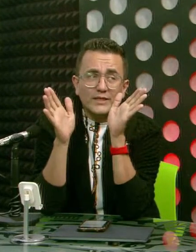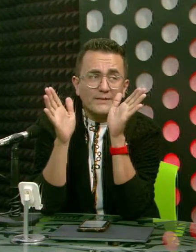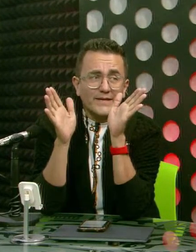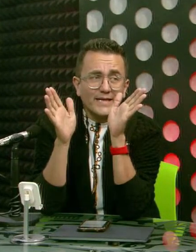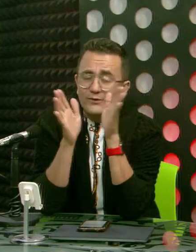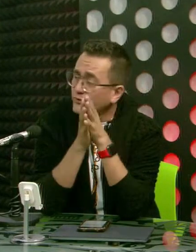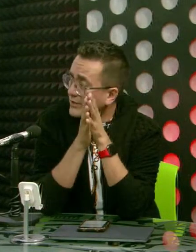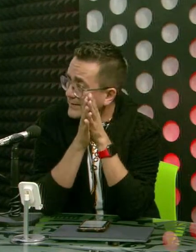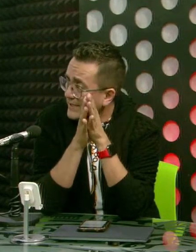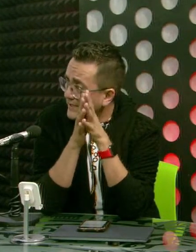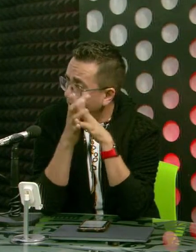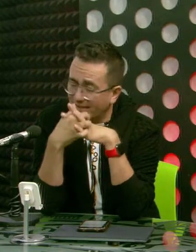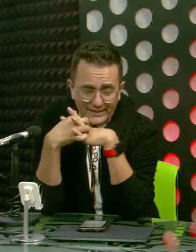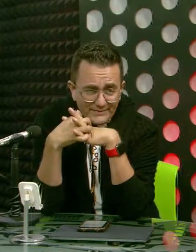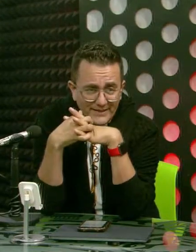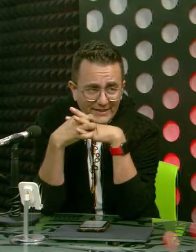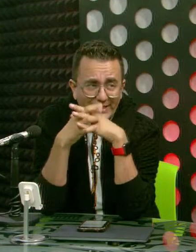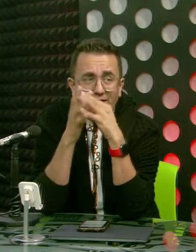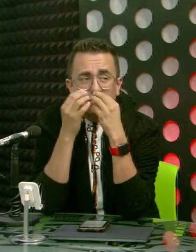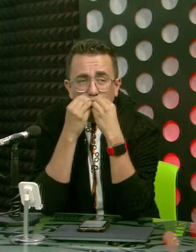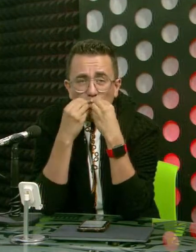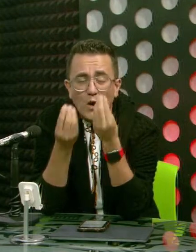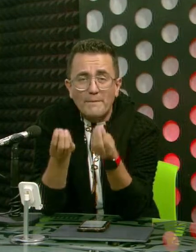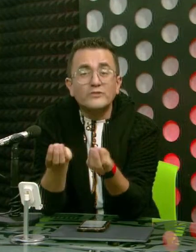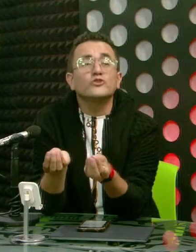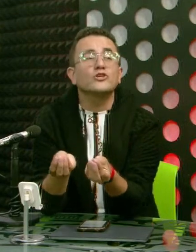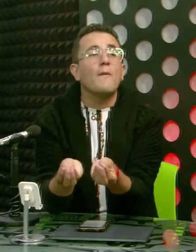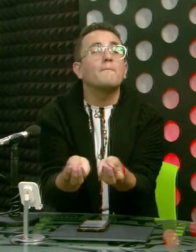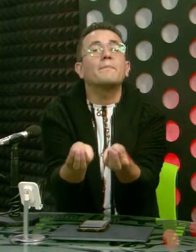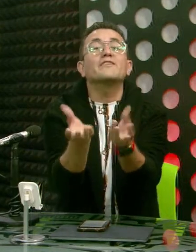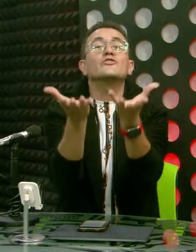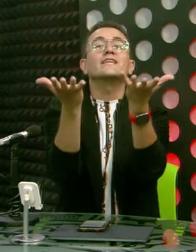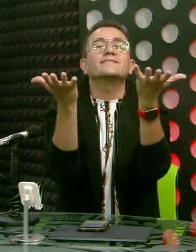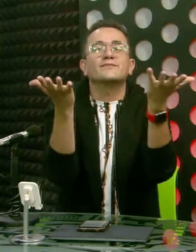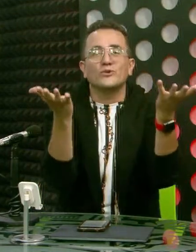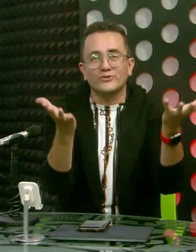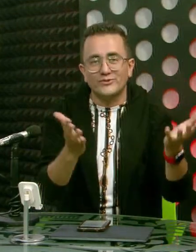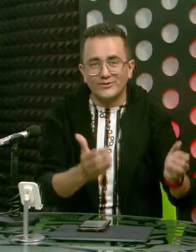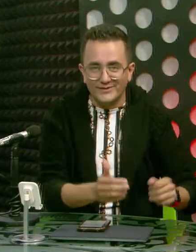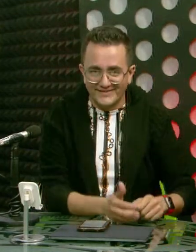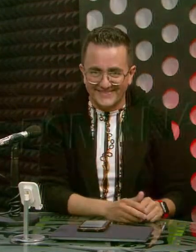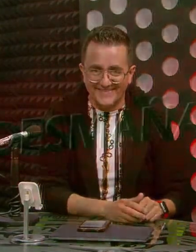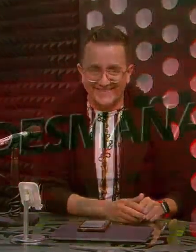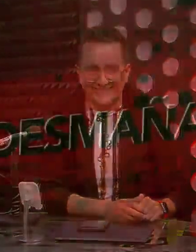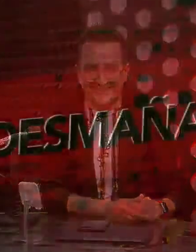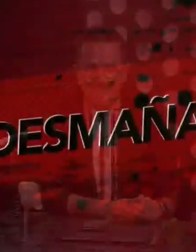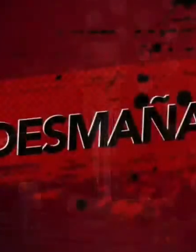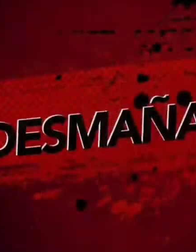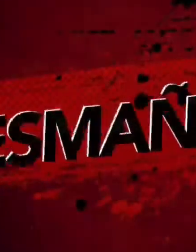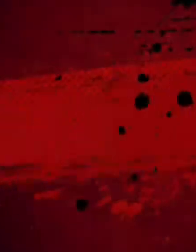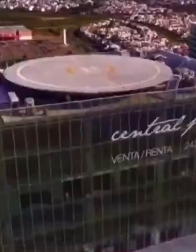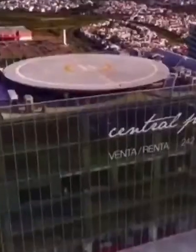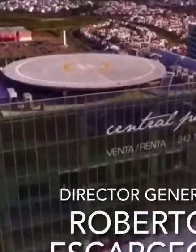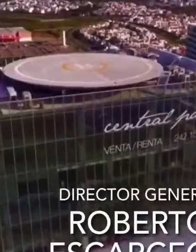nos vemos el día de mañana, 8 de la mañana, aquí en La Desmañanera. Besos, belloyescos.